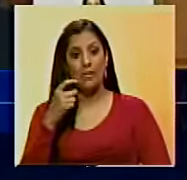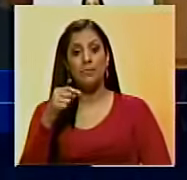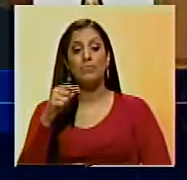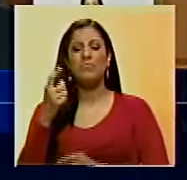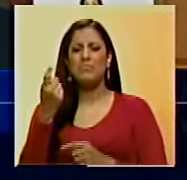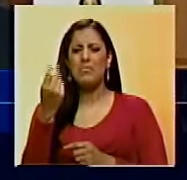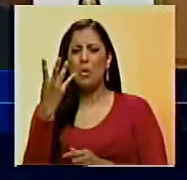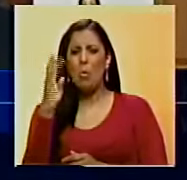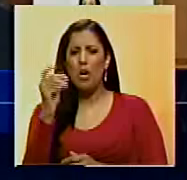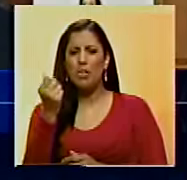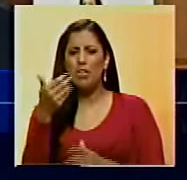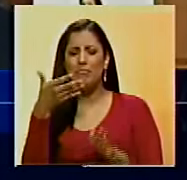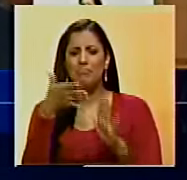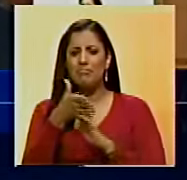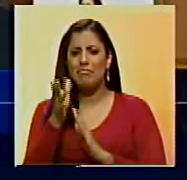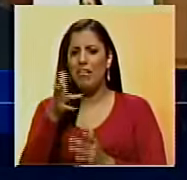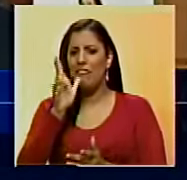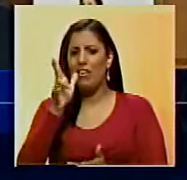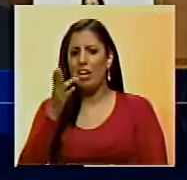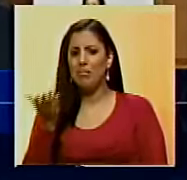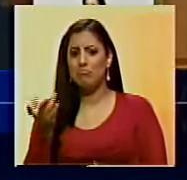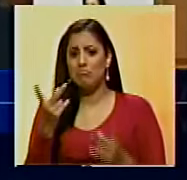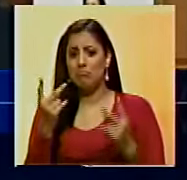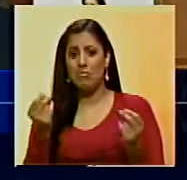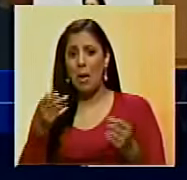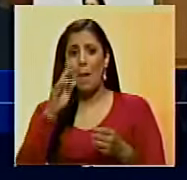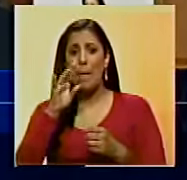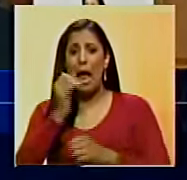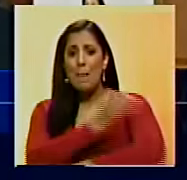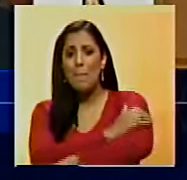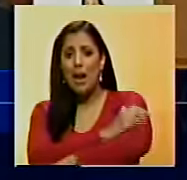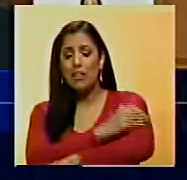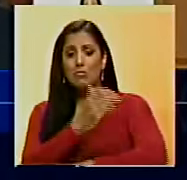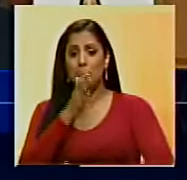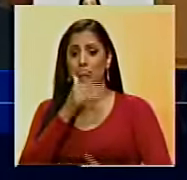cuesta 40 bolívares? ¿Es un refresco? Una malta.